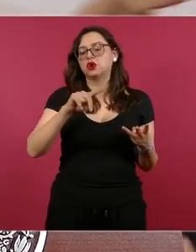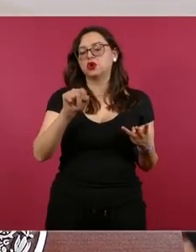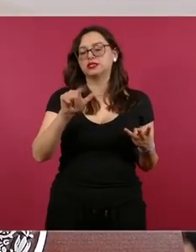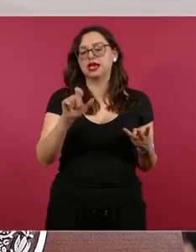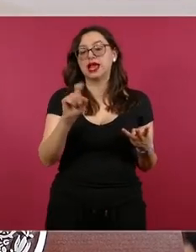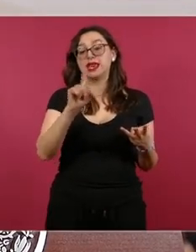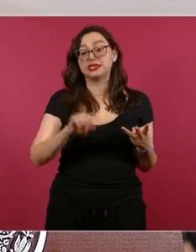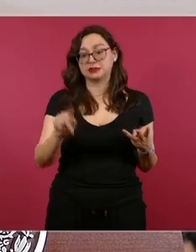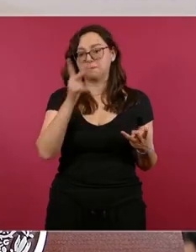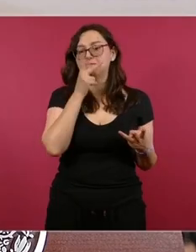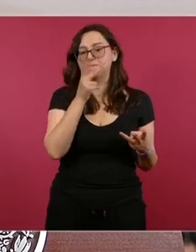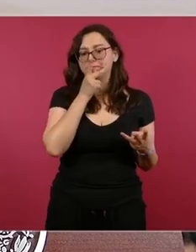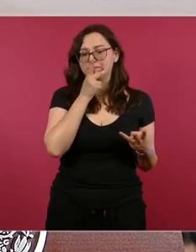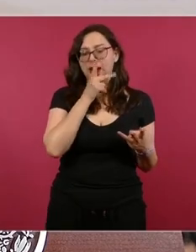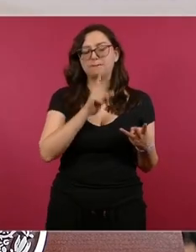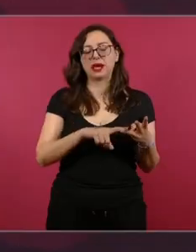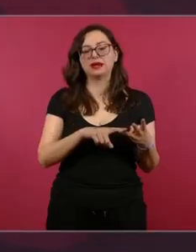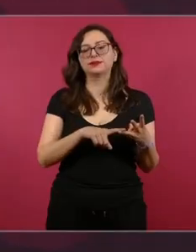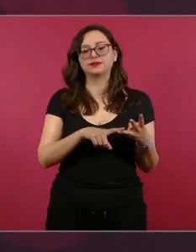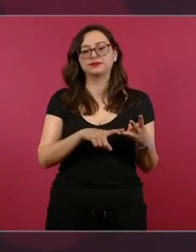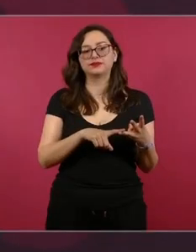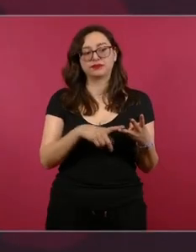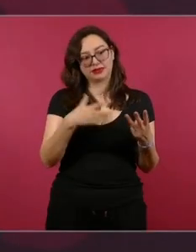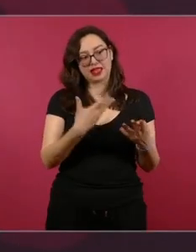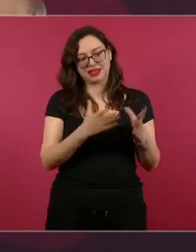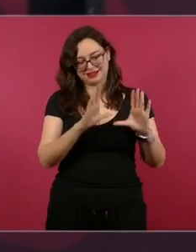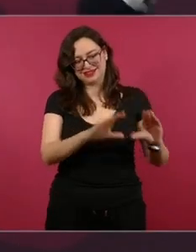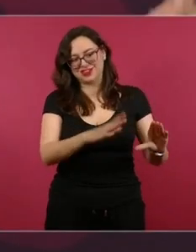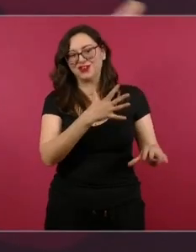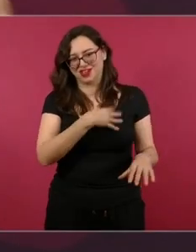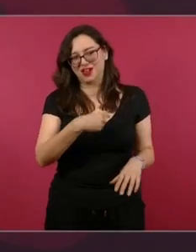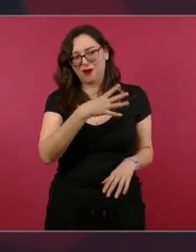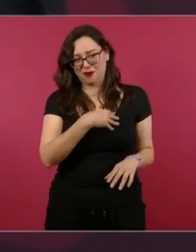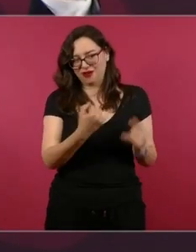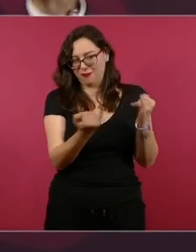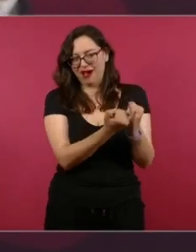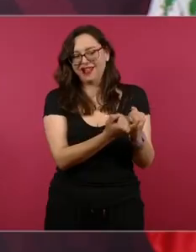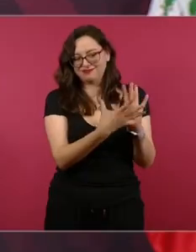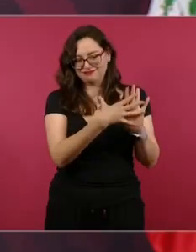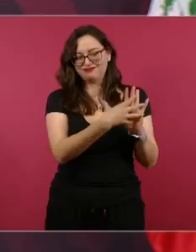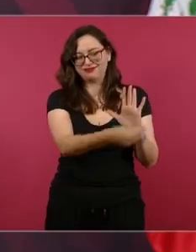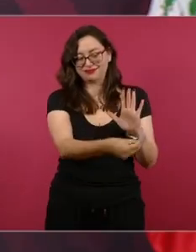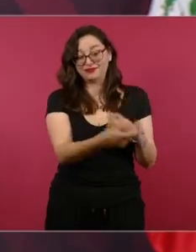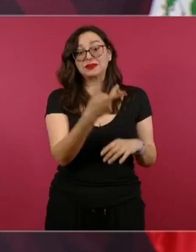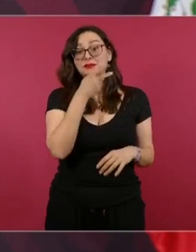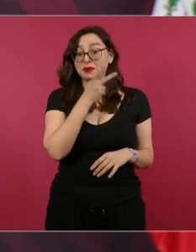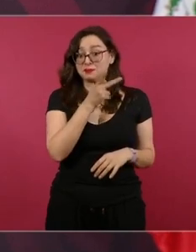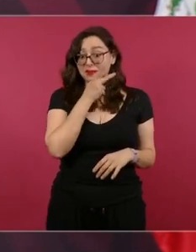que fue el que le enseñó al hijo, pero pues el papá